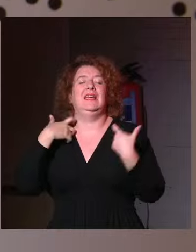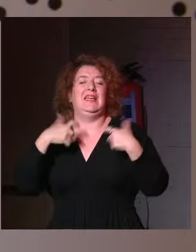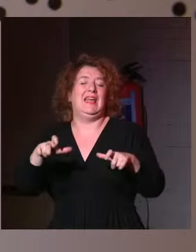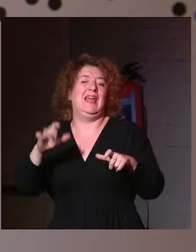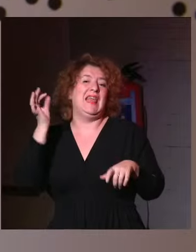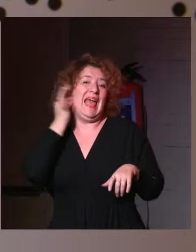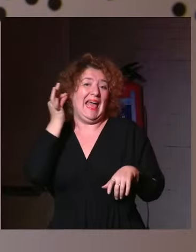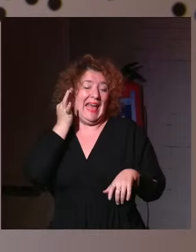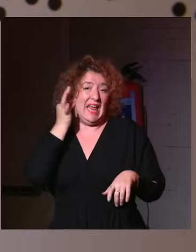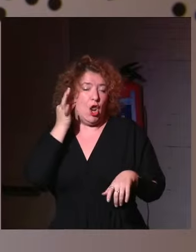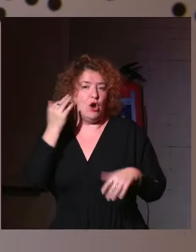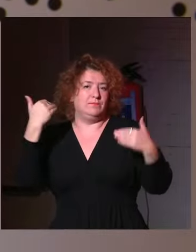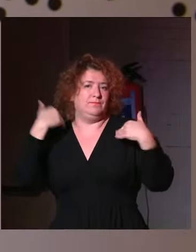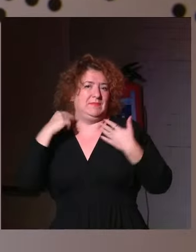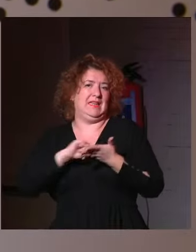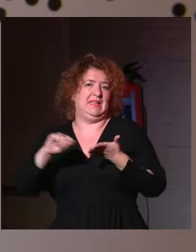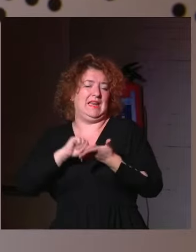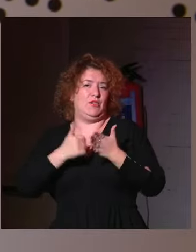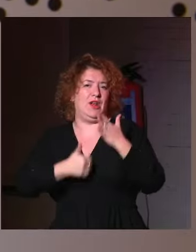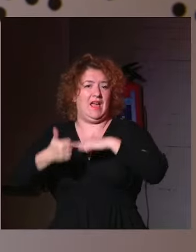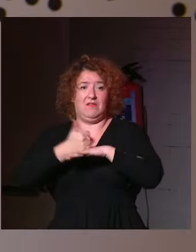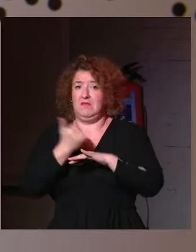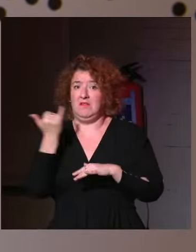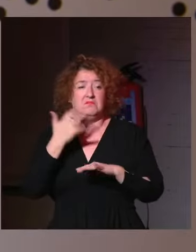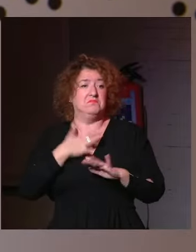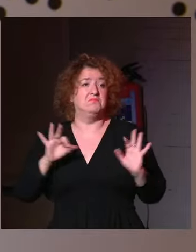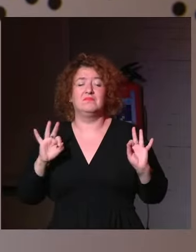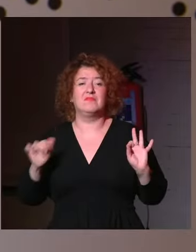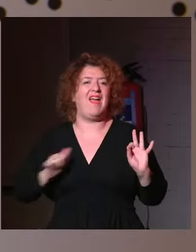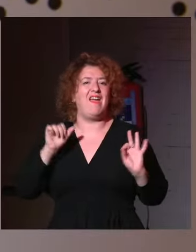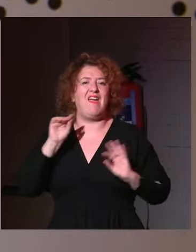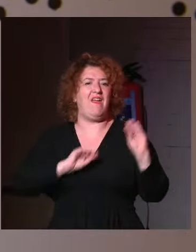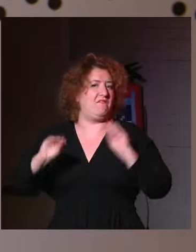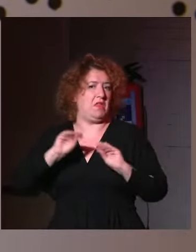eh No me he inventado ni he tenido que